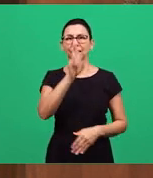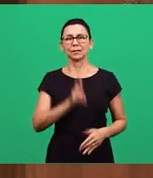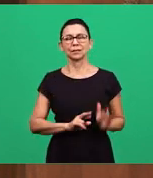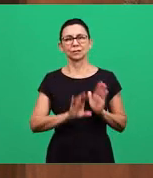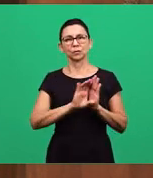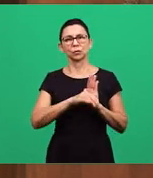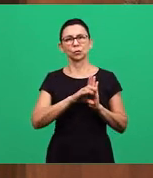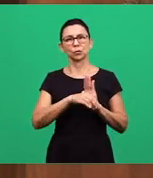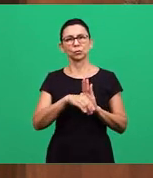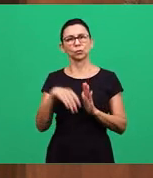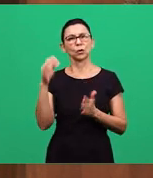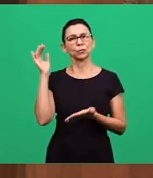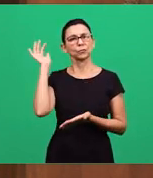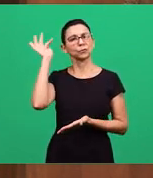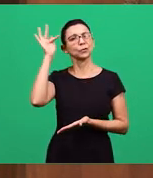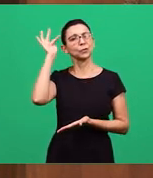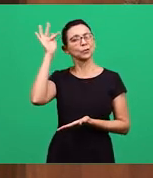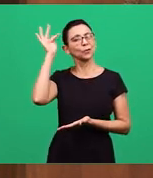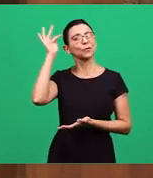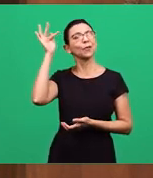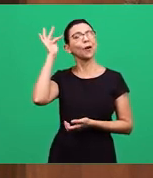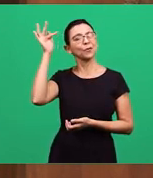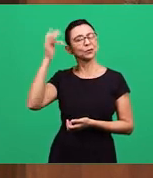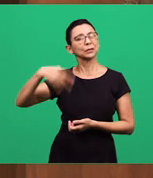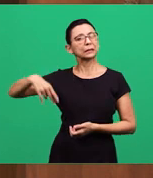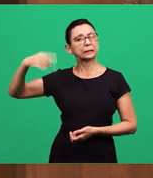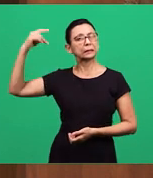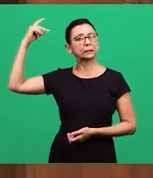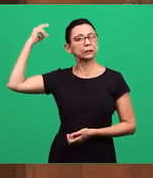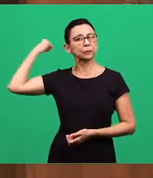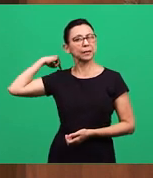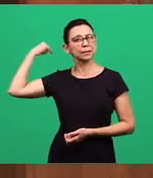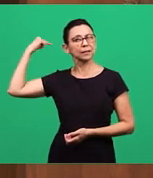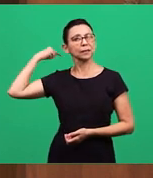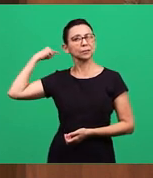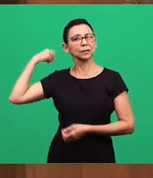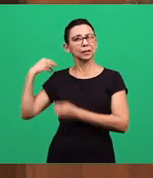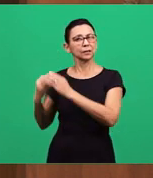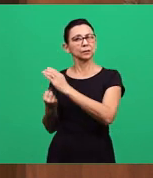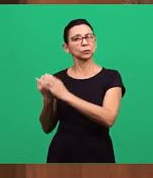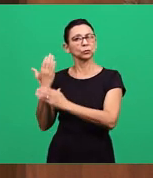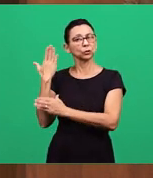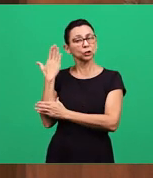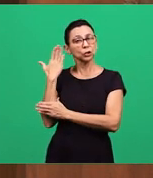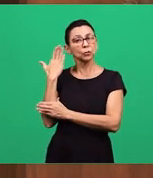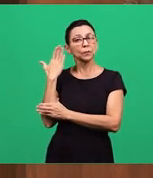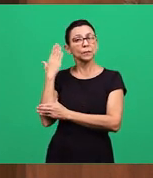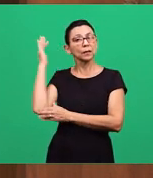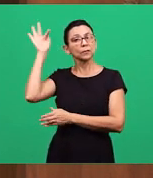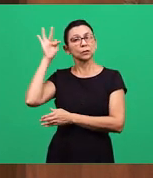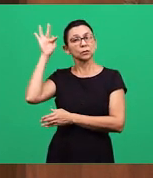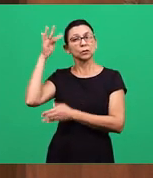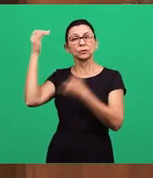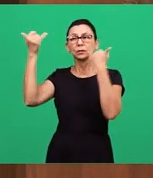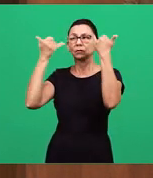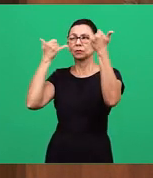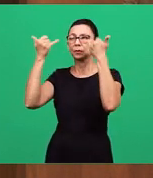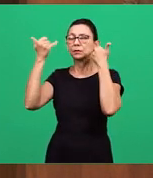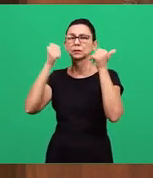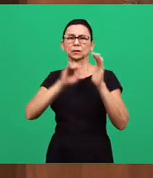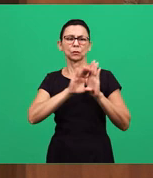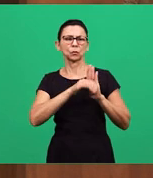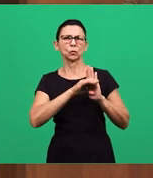la razón, los conceptos filosóficos, los filósofos que se levantaron en aquella época, que traían informaciones para